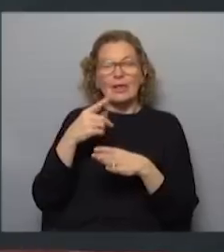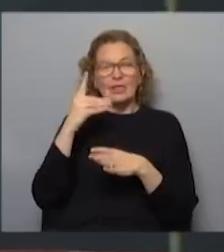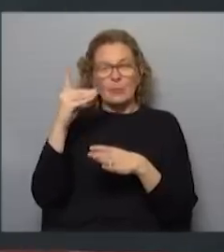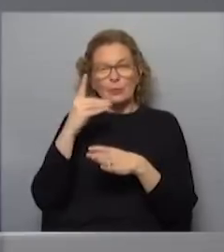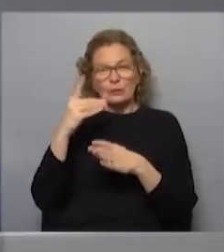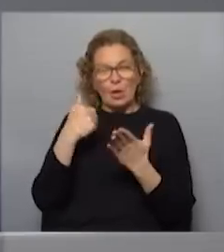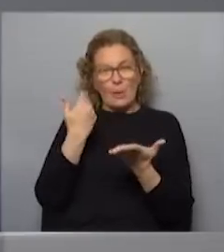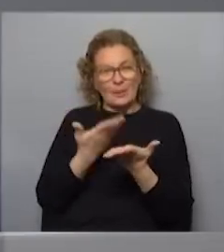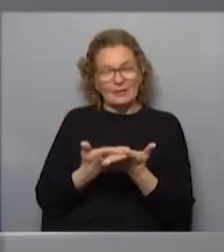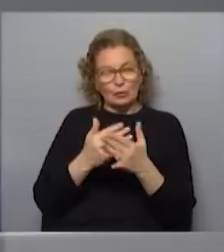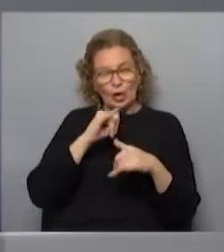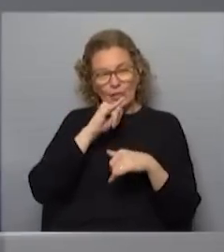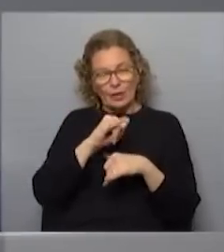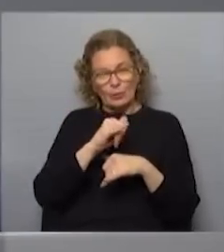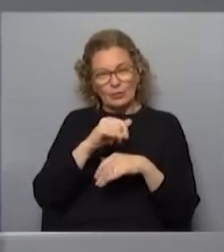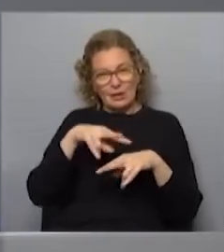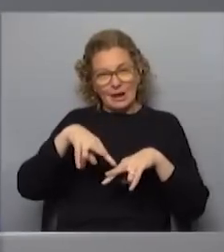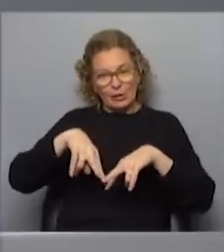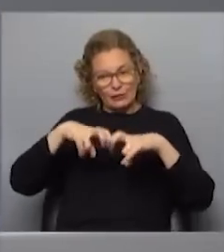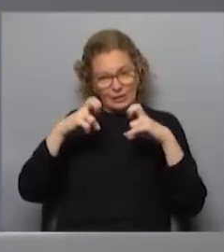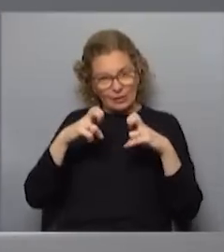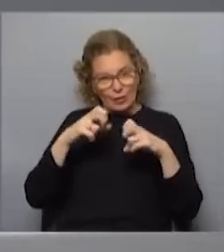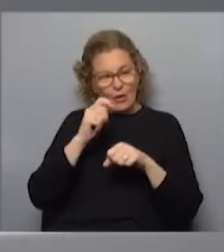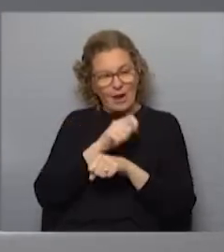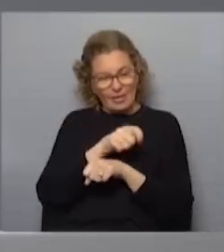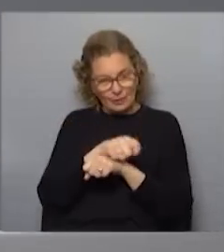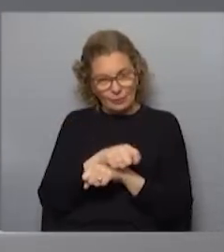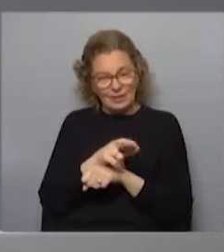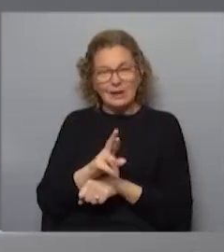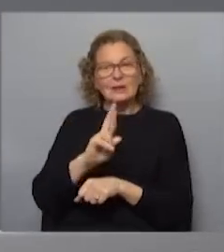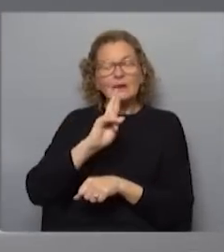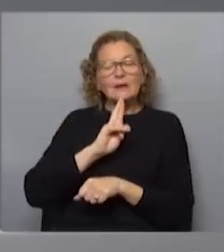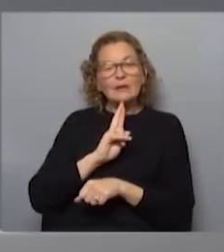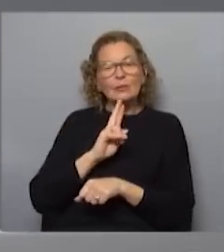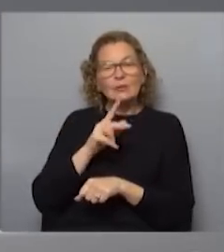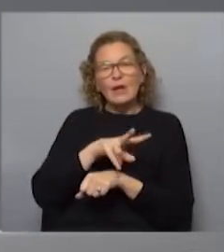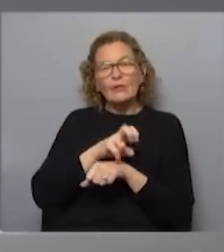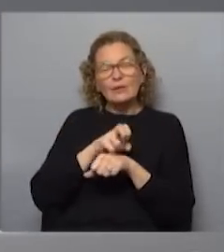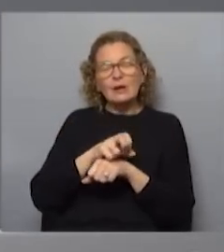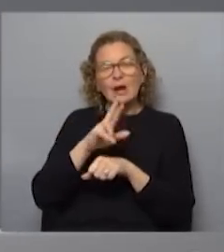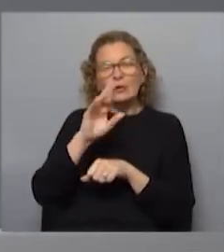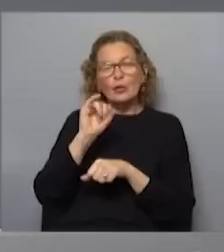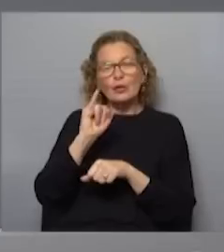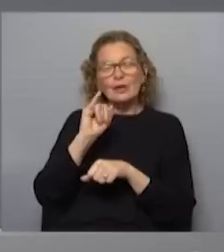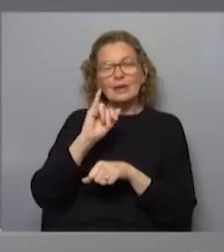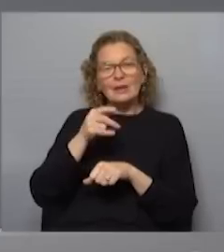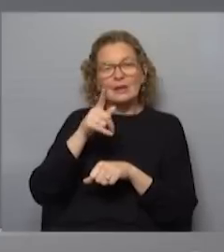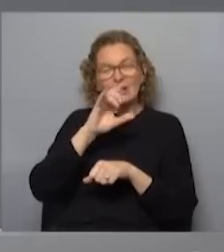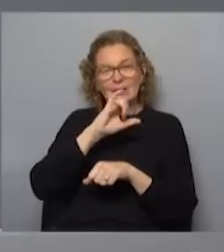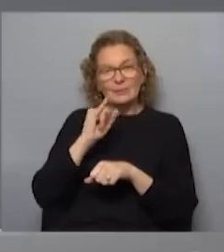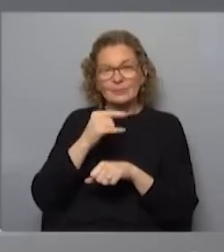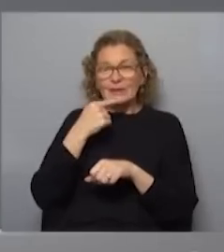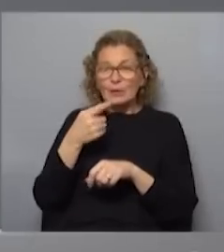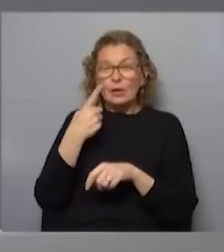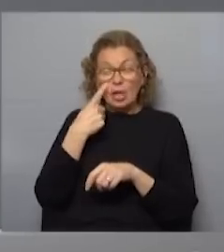penal ante la justicia bien la justicia investigó entonces y el resultado de Esto fue que el fiscal Enrique Rodríguez dijo que ese